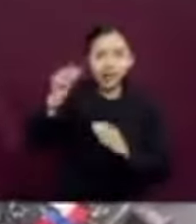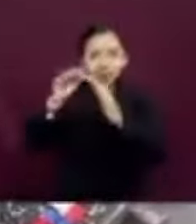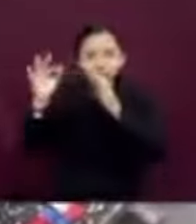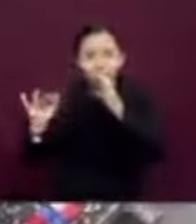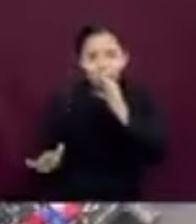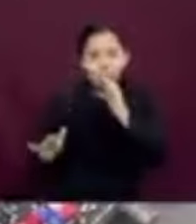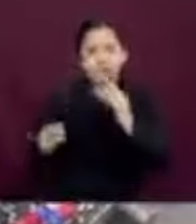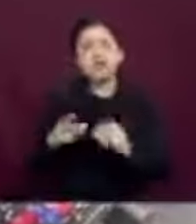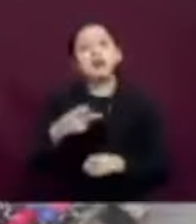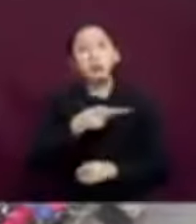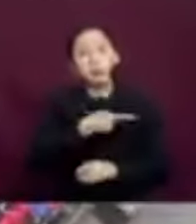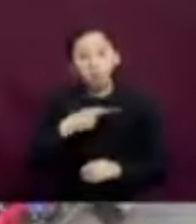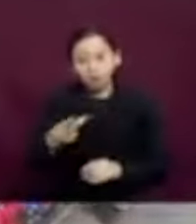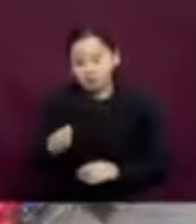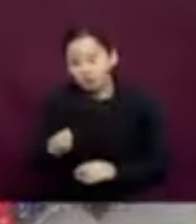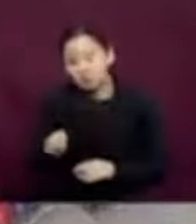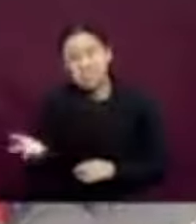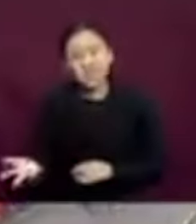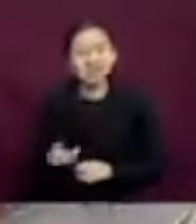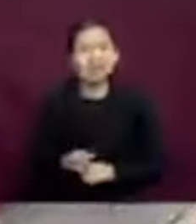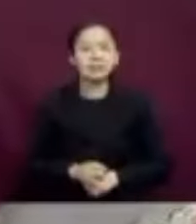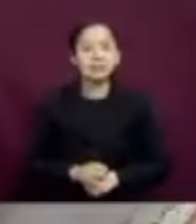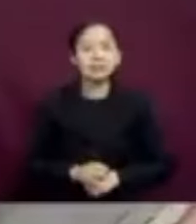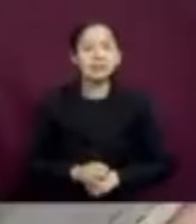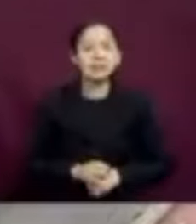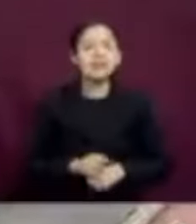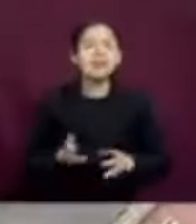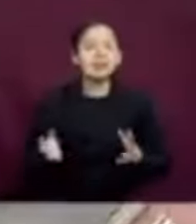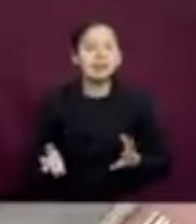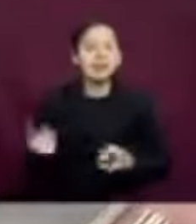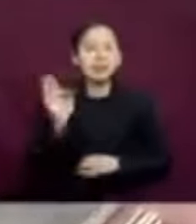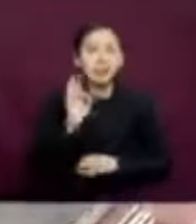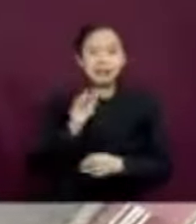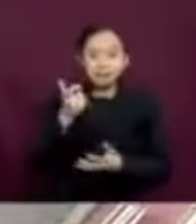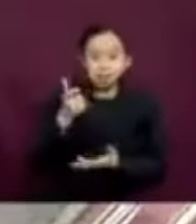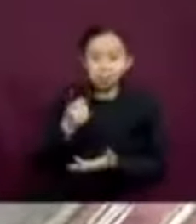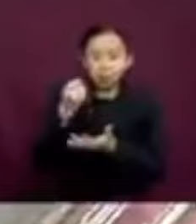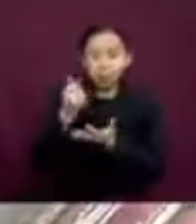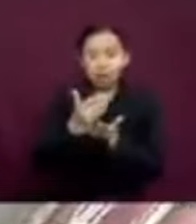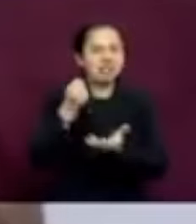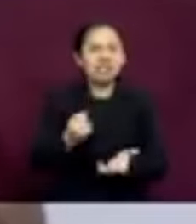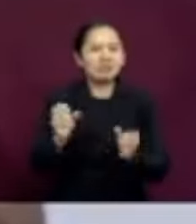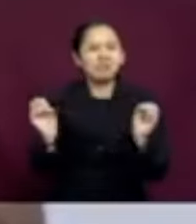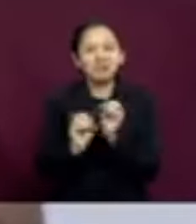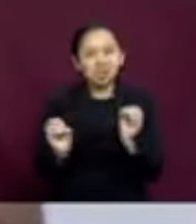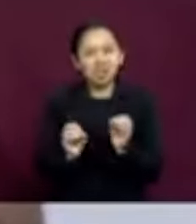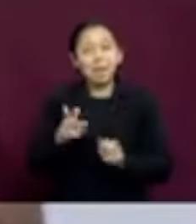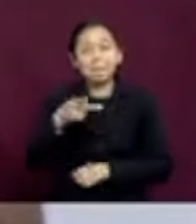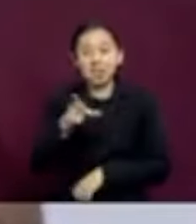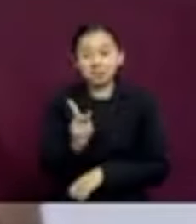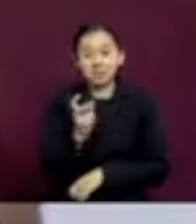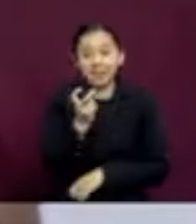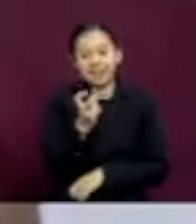los feminicidios incluso dijo que cualquier asesinato de una mujer se Tratará desde un inicio como feminicidio entre otras